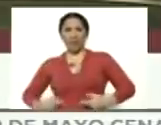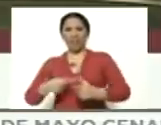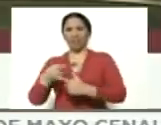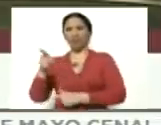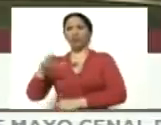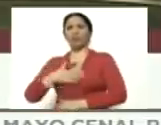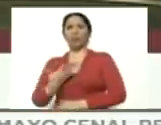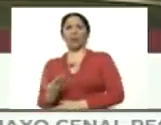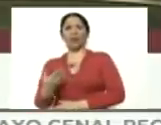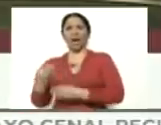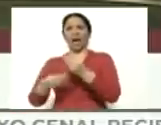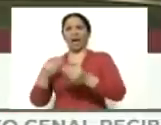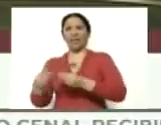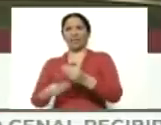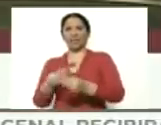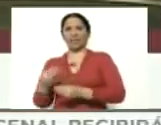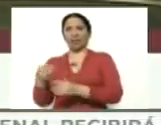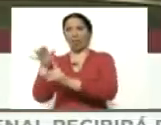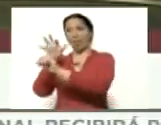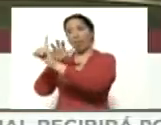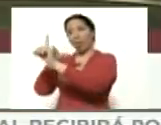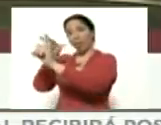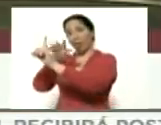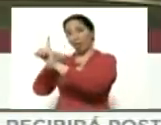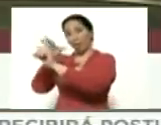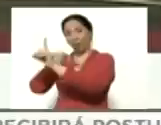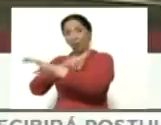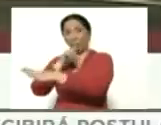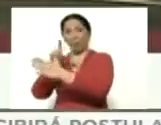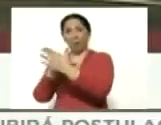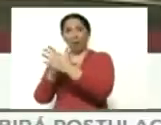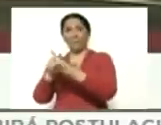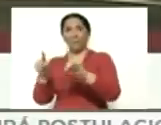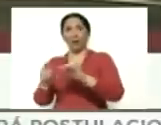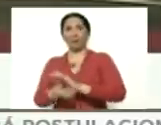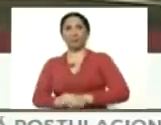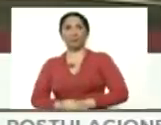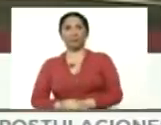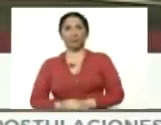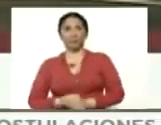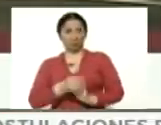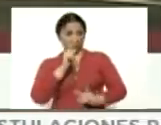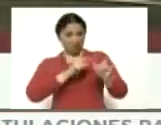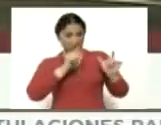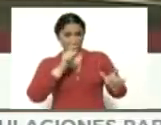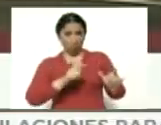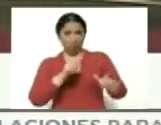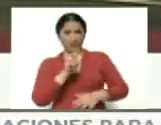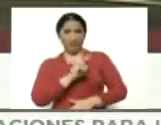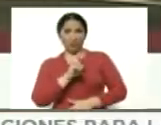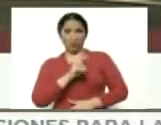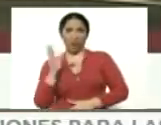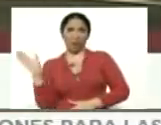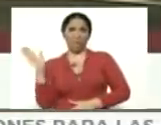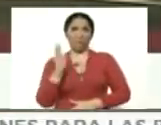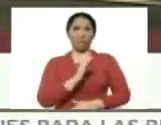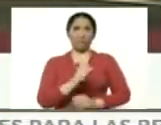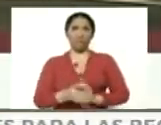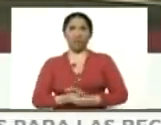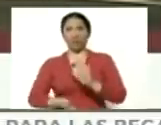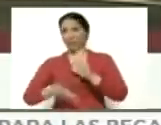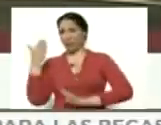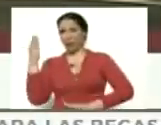ser la excusa suficiente para incrementar la injerencia y la agresión